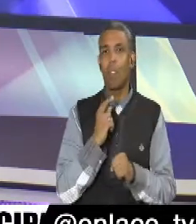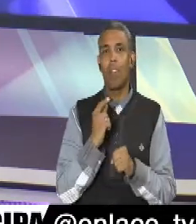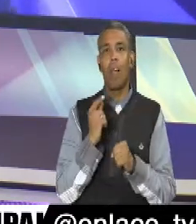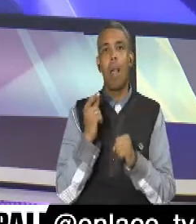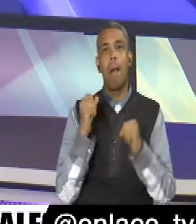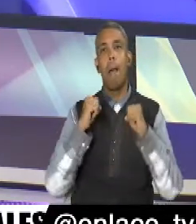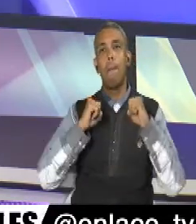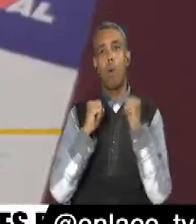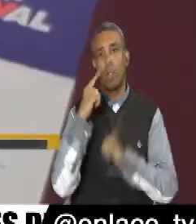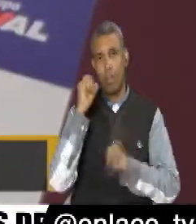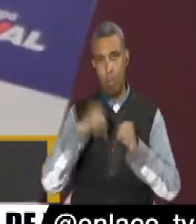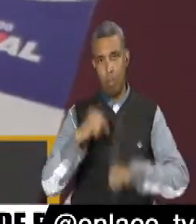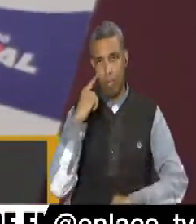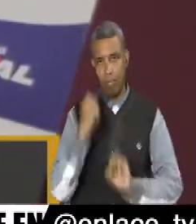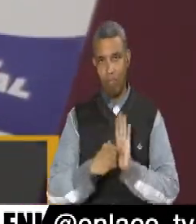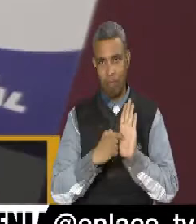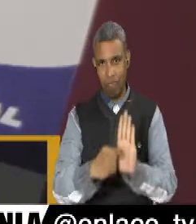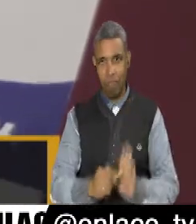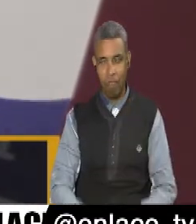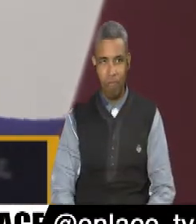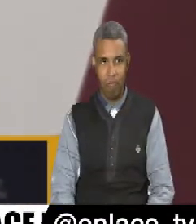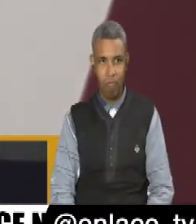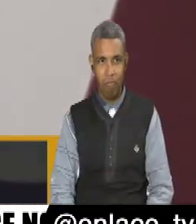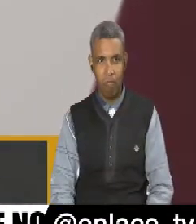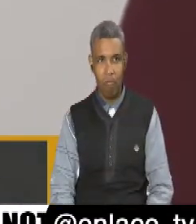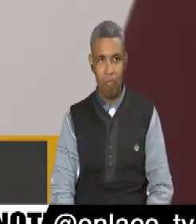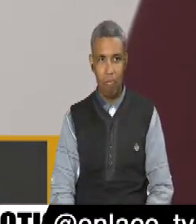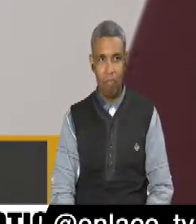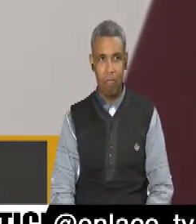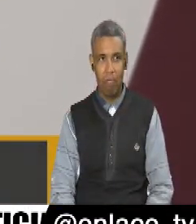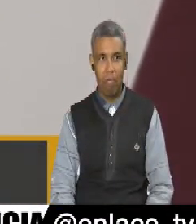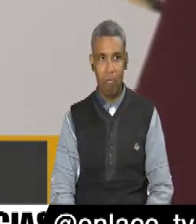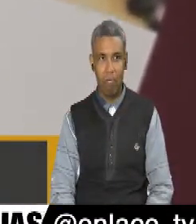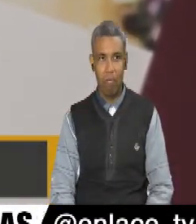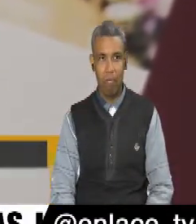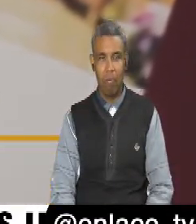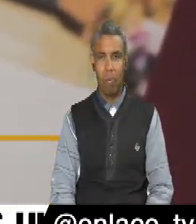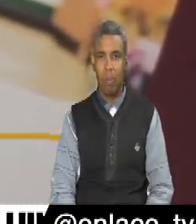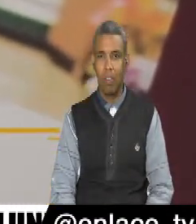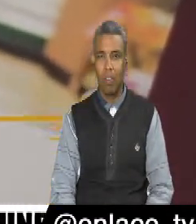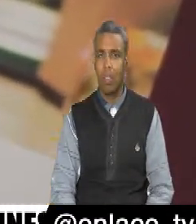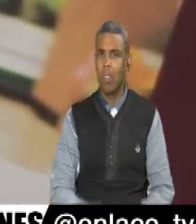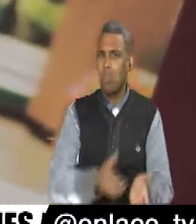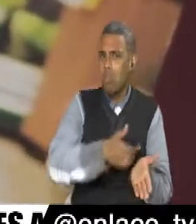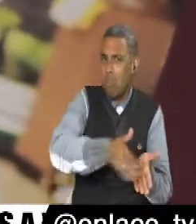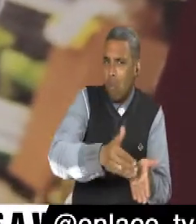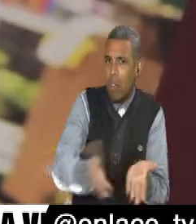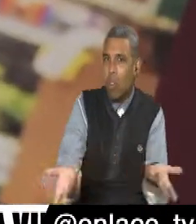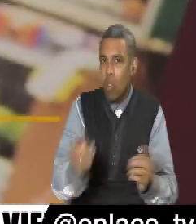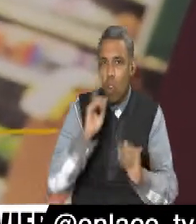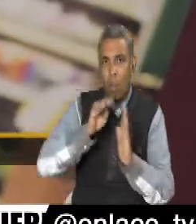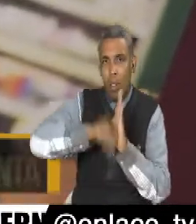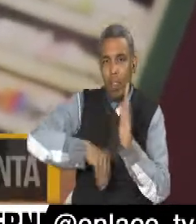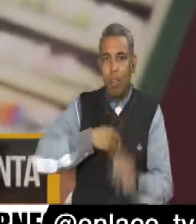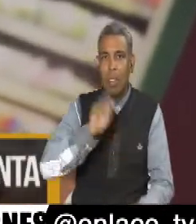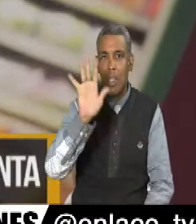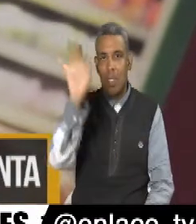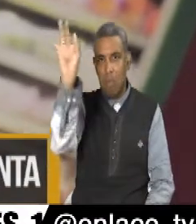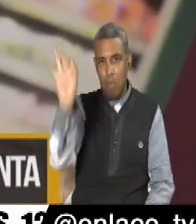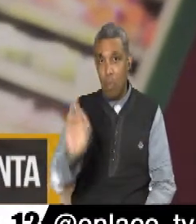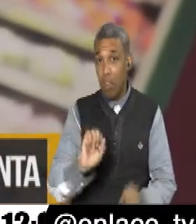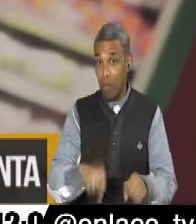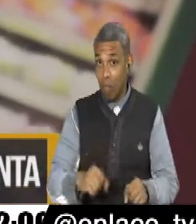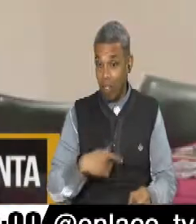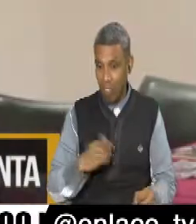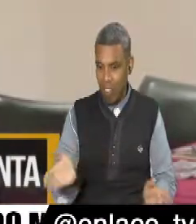social. Quienes accedan a la tarjeta de crédito tendrán en todas las compras hechas en el supermercado un descuento del 5%, así lo